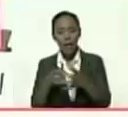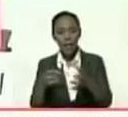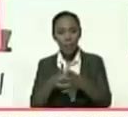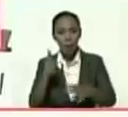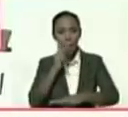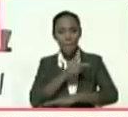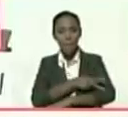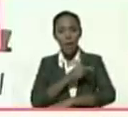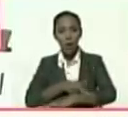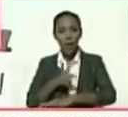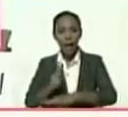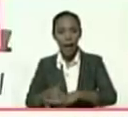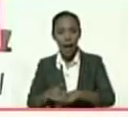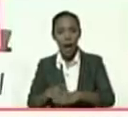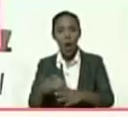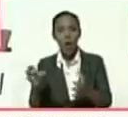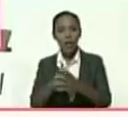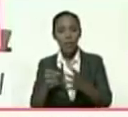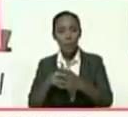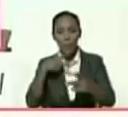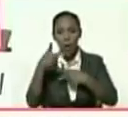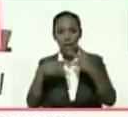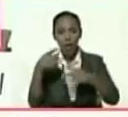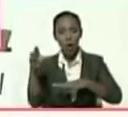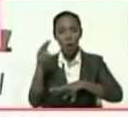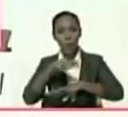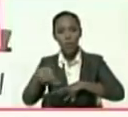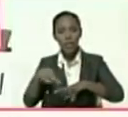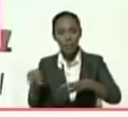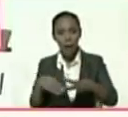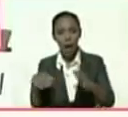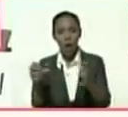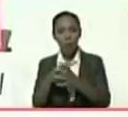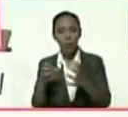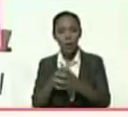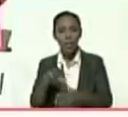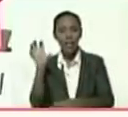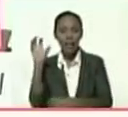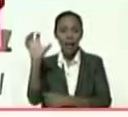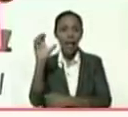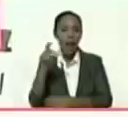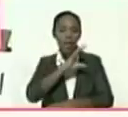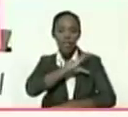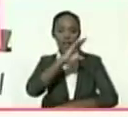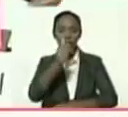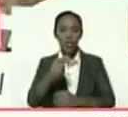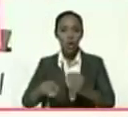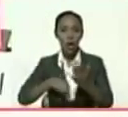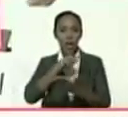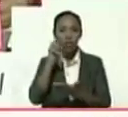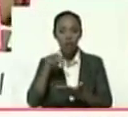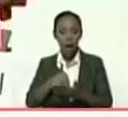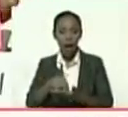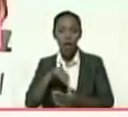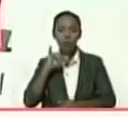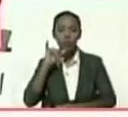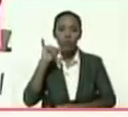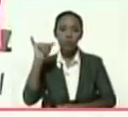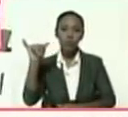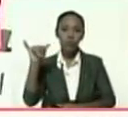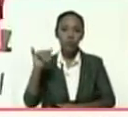equipos políticos municipales, los equipos políticos estadales y la dirección nacional. Y anunciamos, ayer lo hicimos,